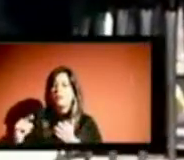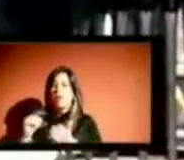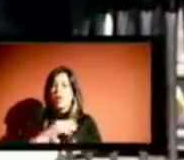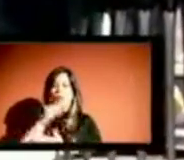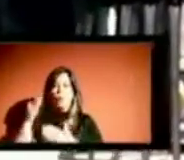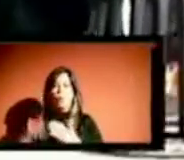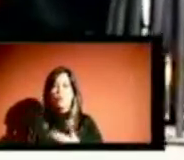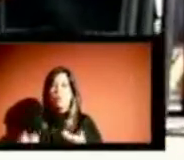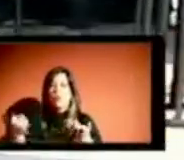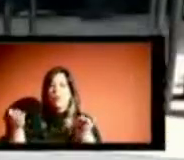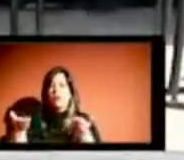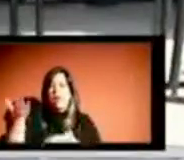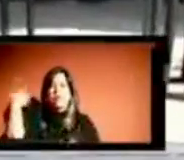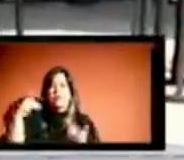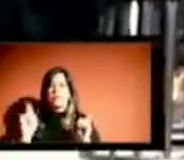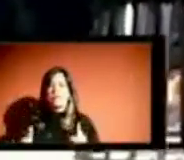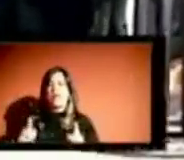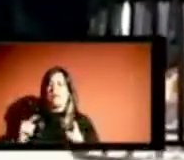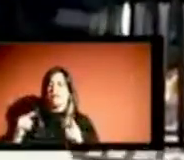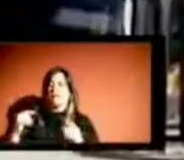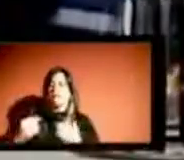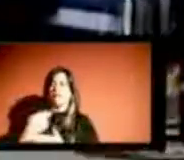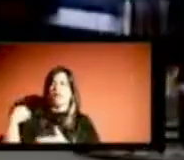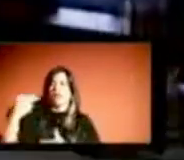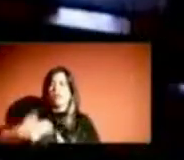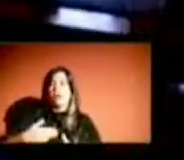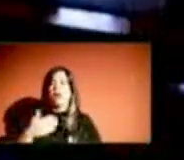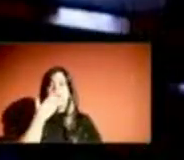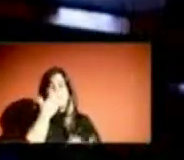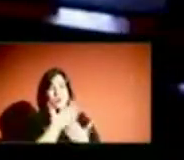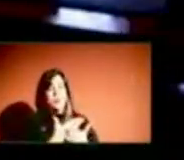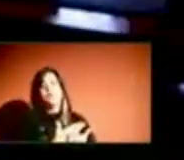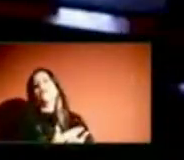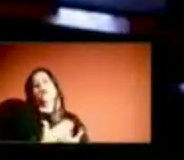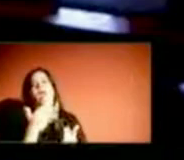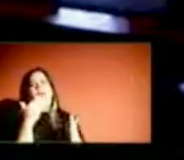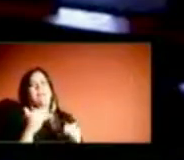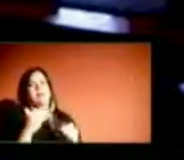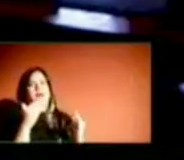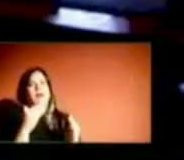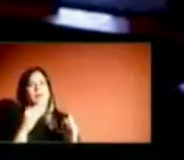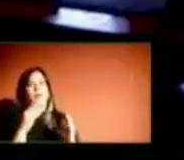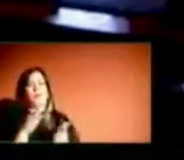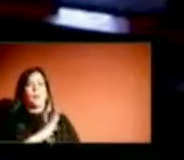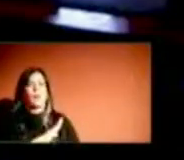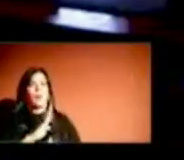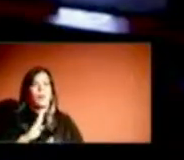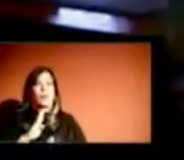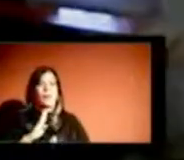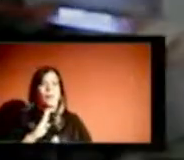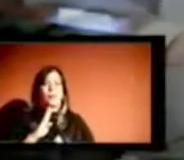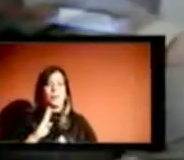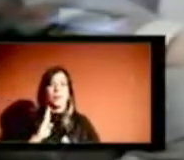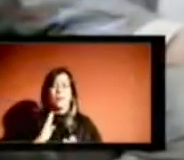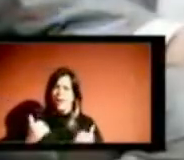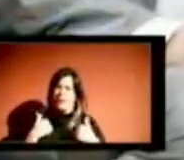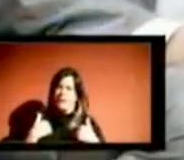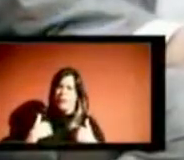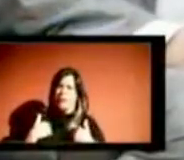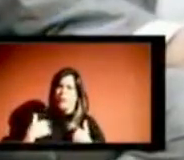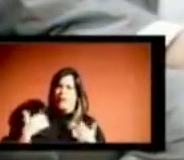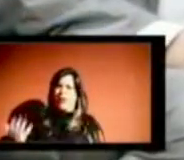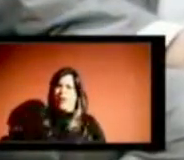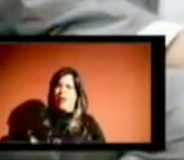del jefe que tenemos. Muy bien. No, y esperemos que también la junta que todavía tenemos aquí